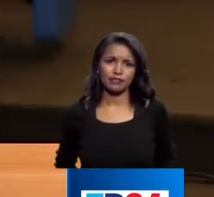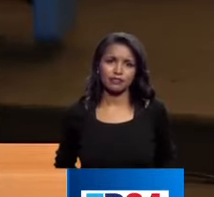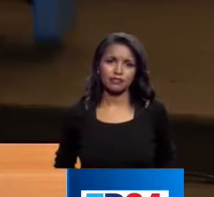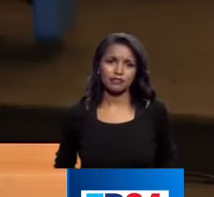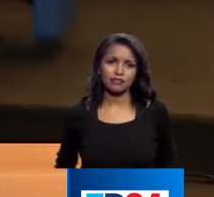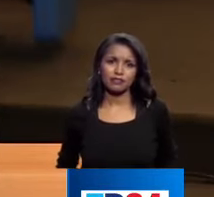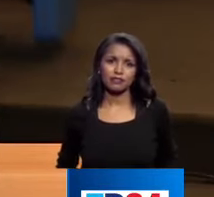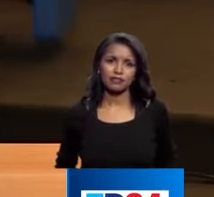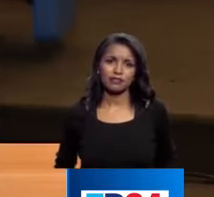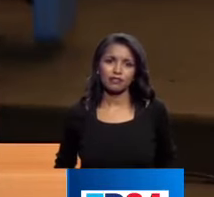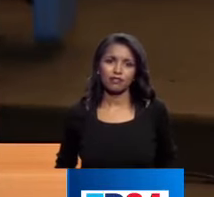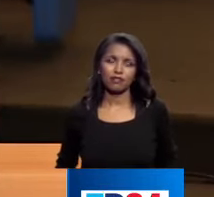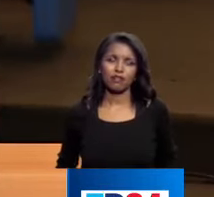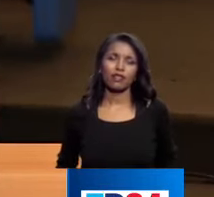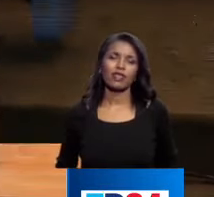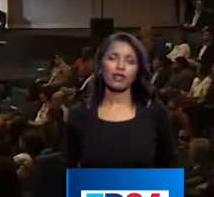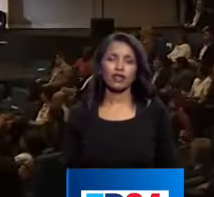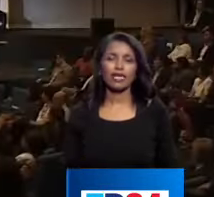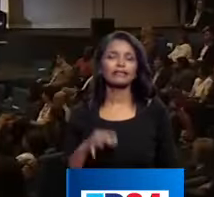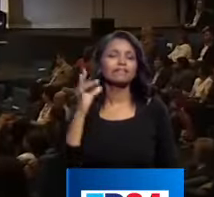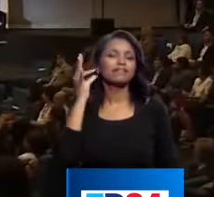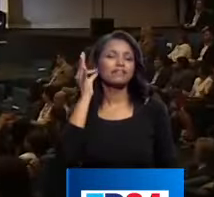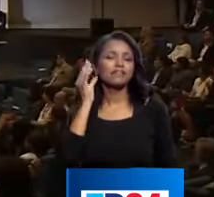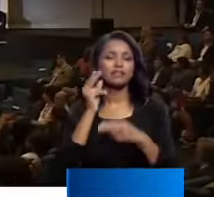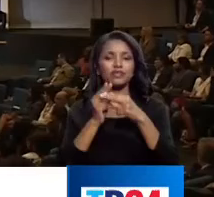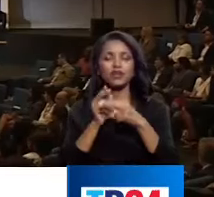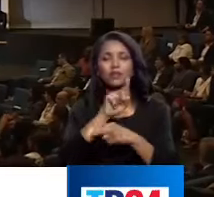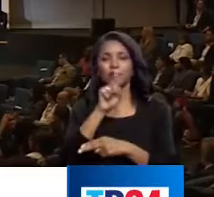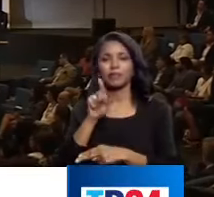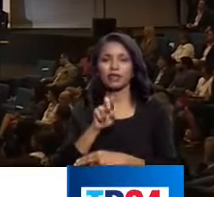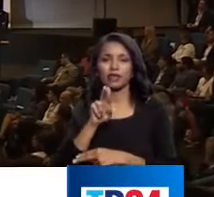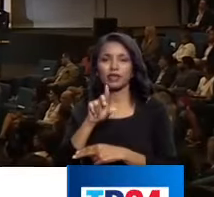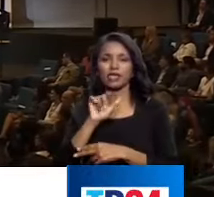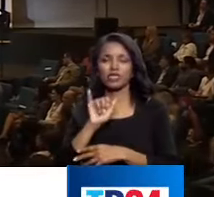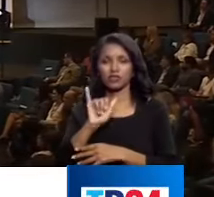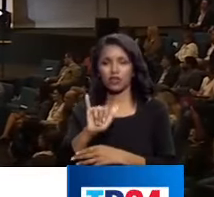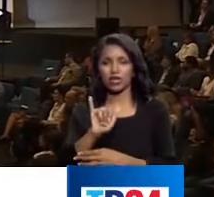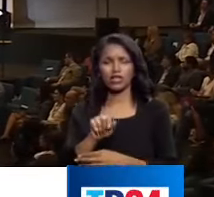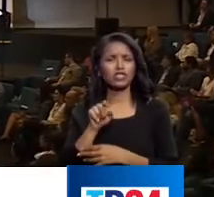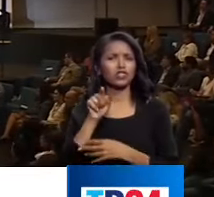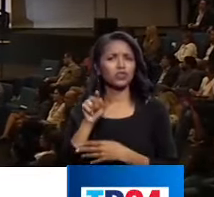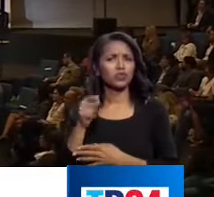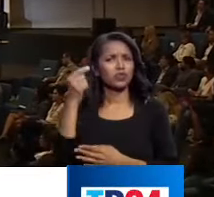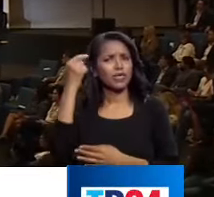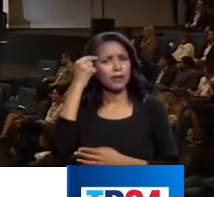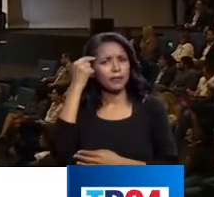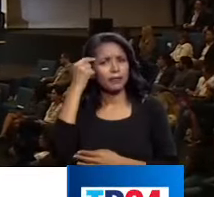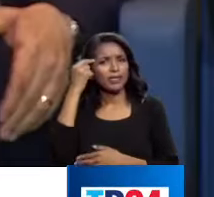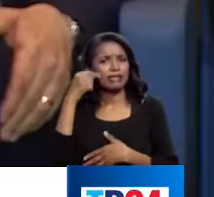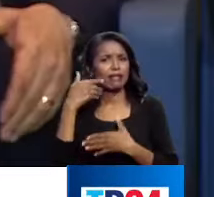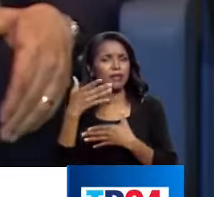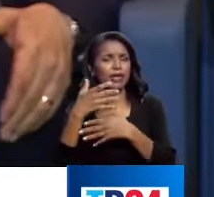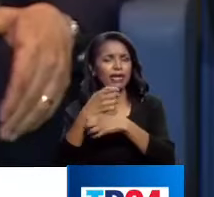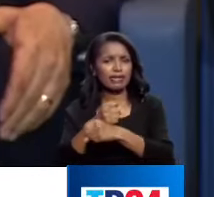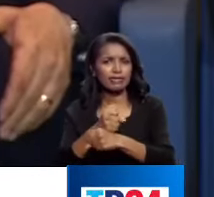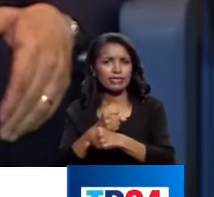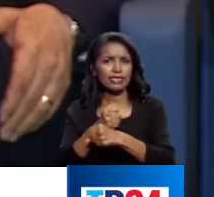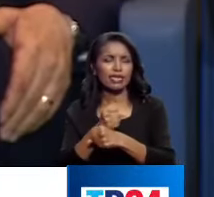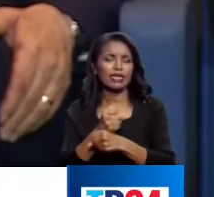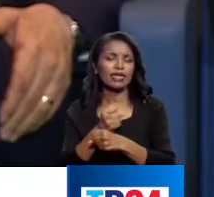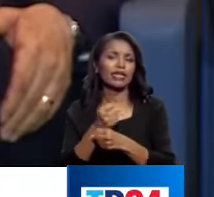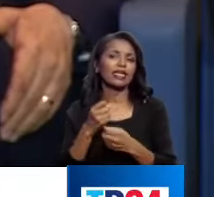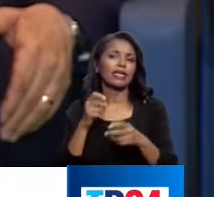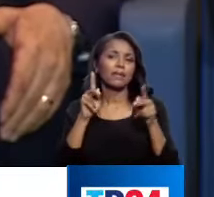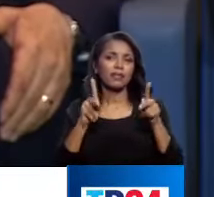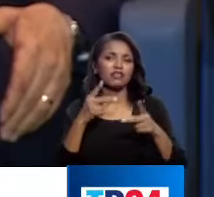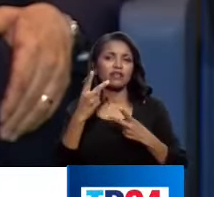Pasamos ahora a la candidata Zulay Rodríguez. Misma pregunta. ¿Cuál es su plan o estrategia para incrementar el número de visitantes